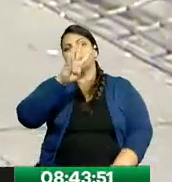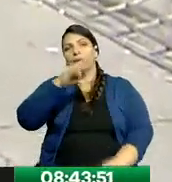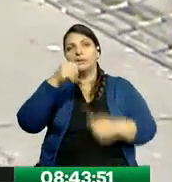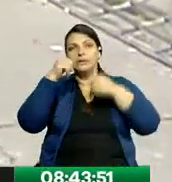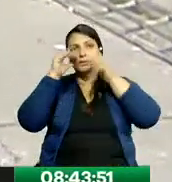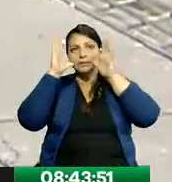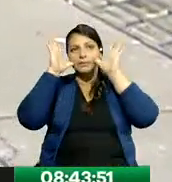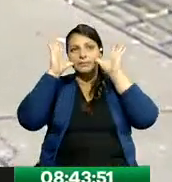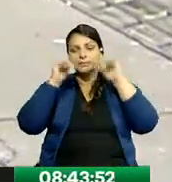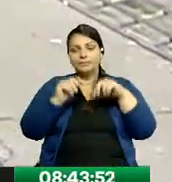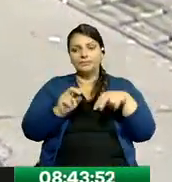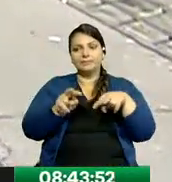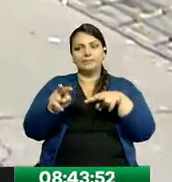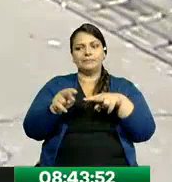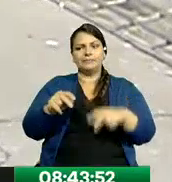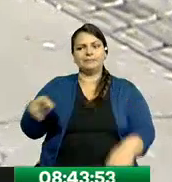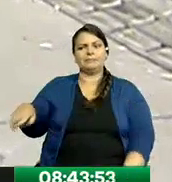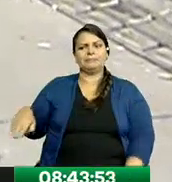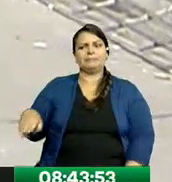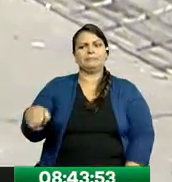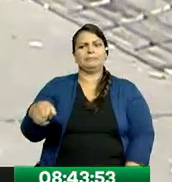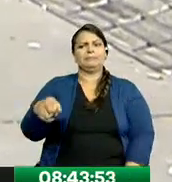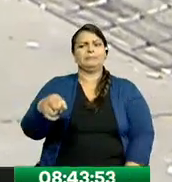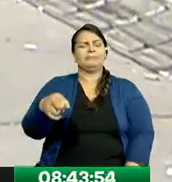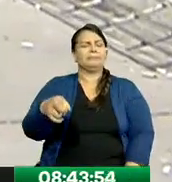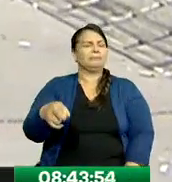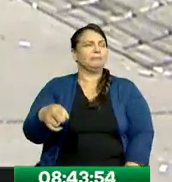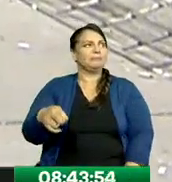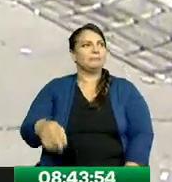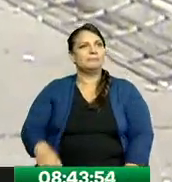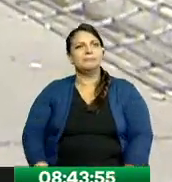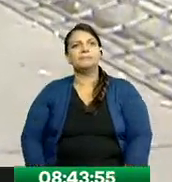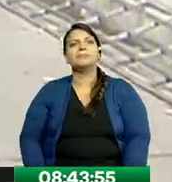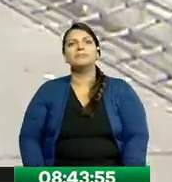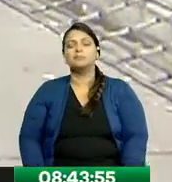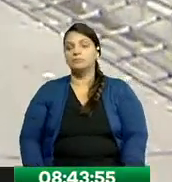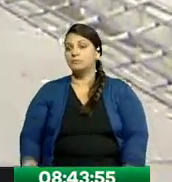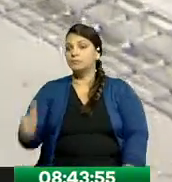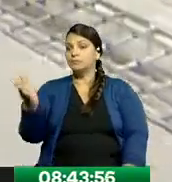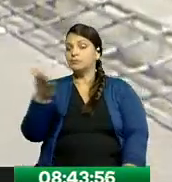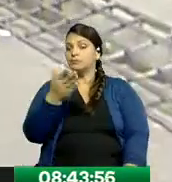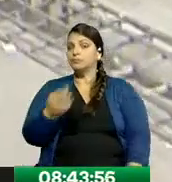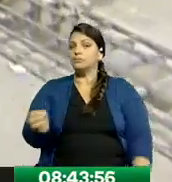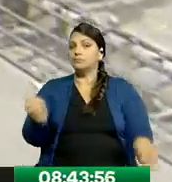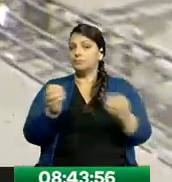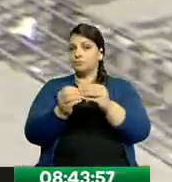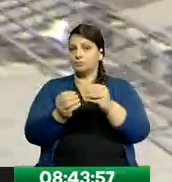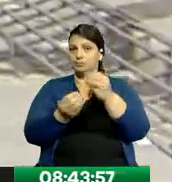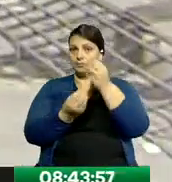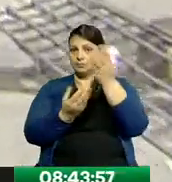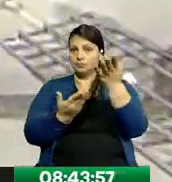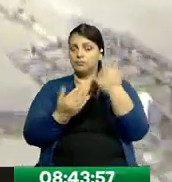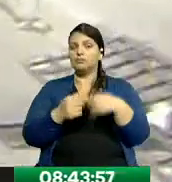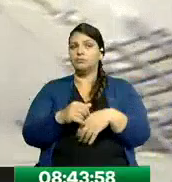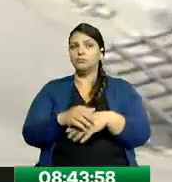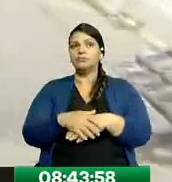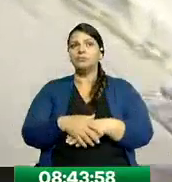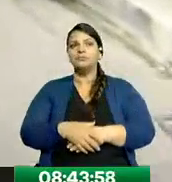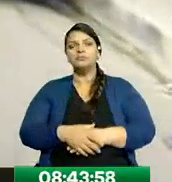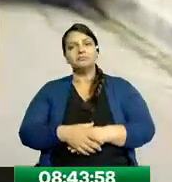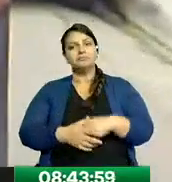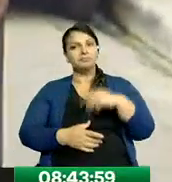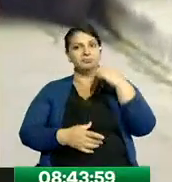contara también, las ratas hacen de las suyas en ese sector. Ustedes tienen más información en estudio, sin duda alguna esperemos que en el siguiente